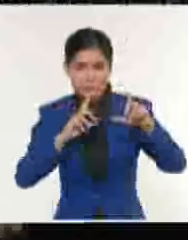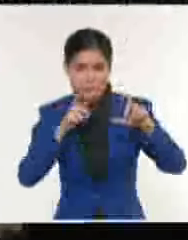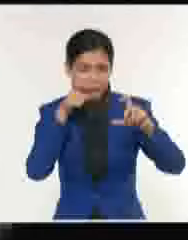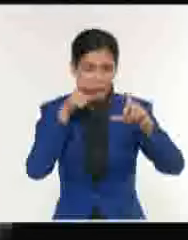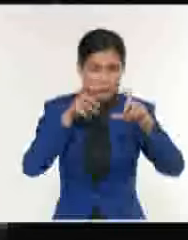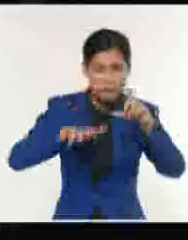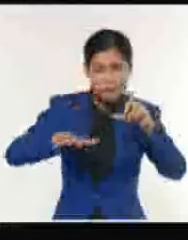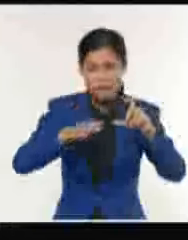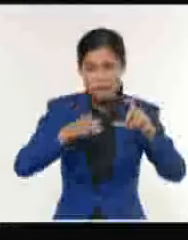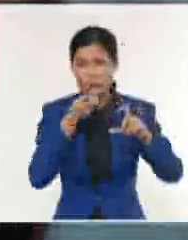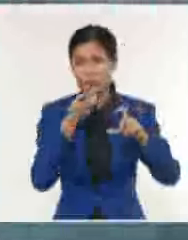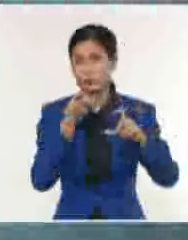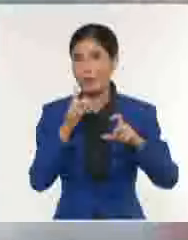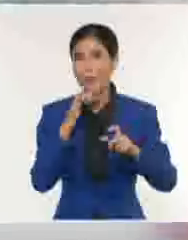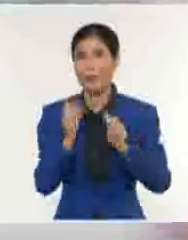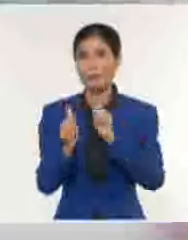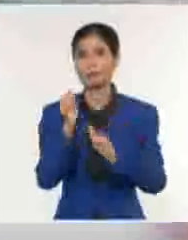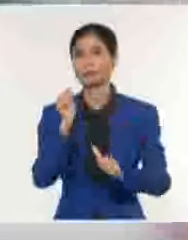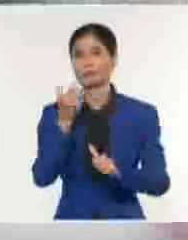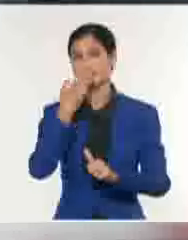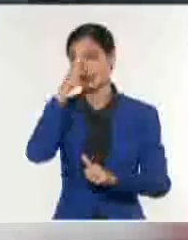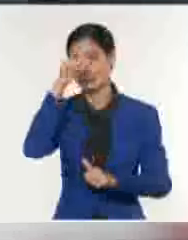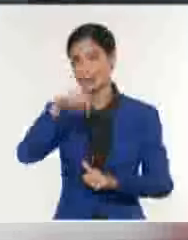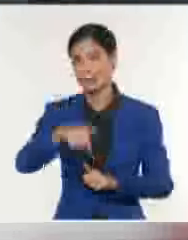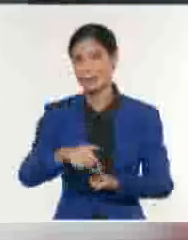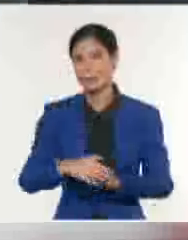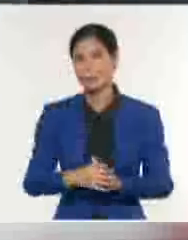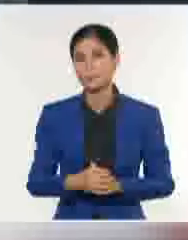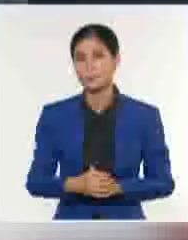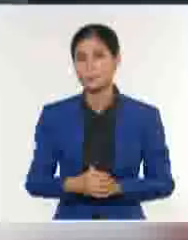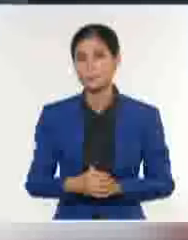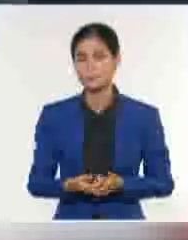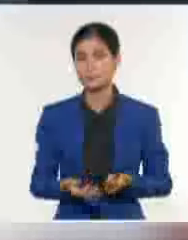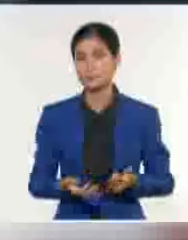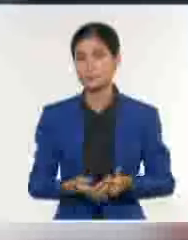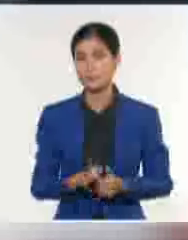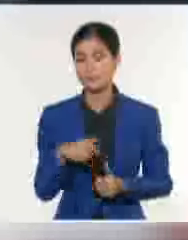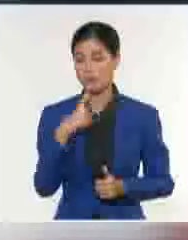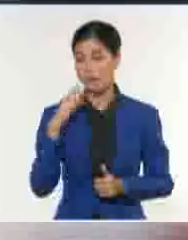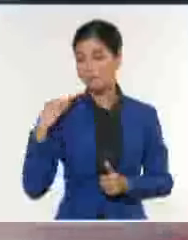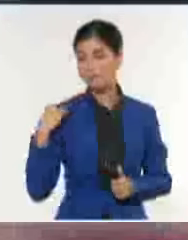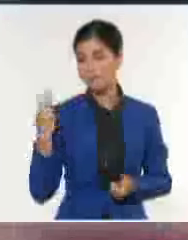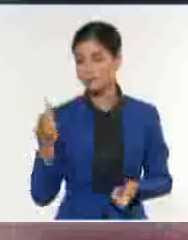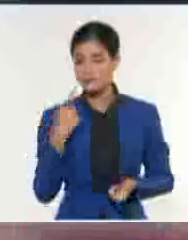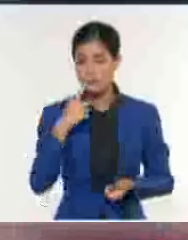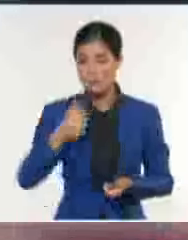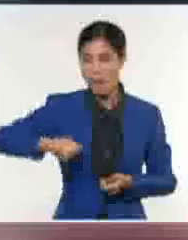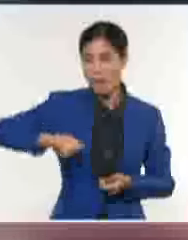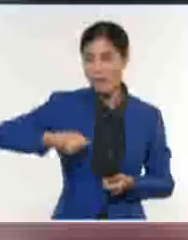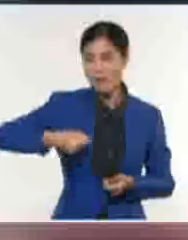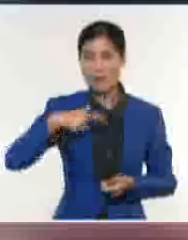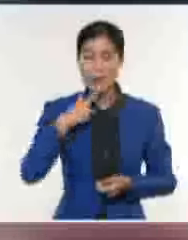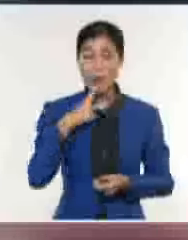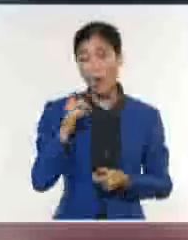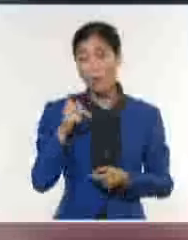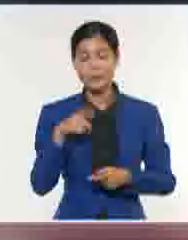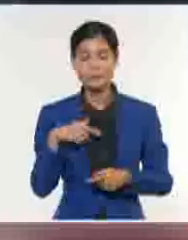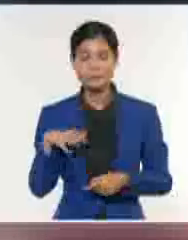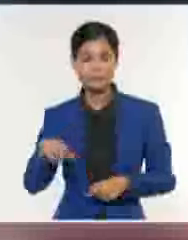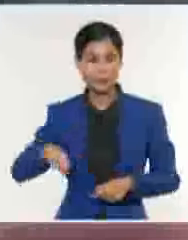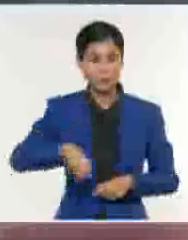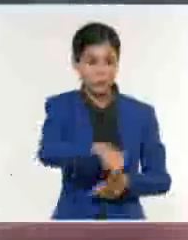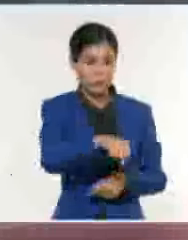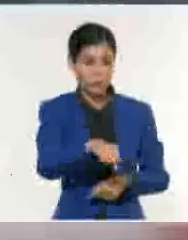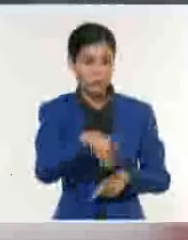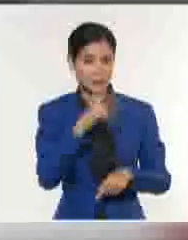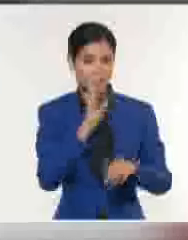de volver a Cuba. Me mandaron a buscar mi maleta, de ahí me llevaron por un cuartico, me subieron para otro